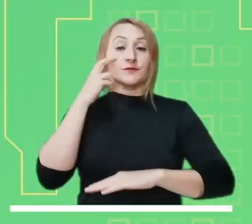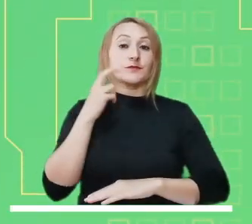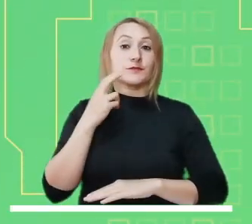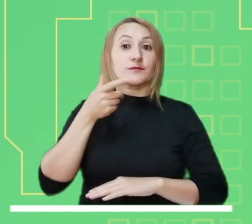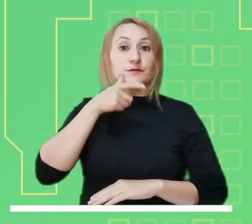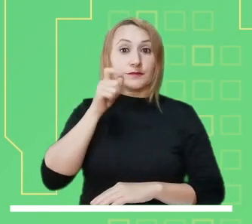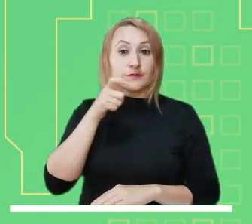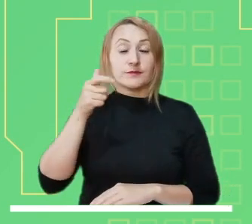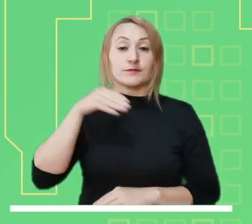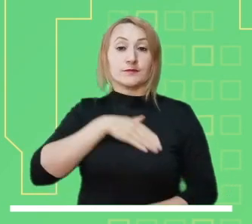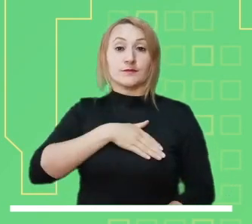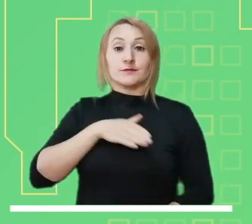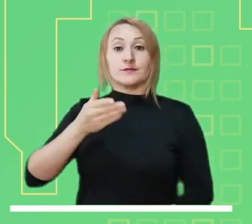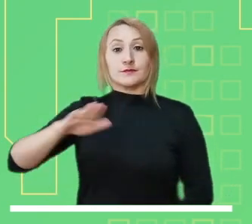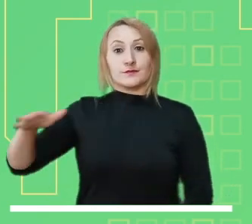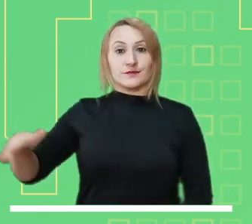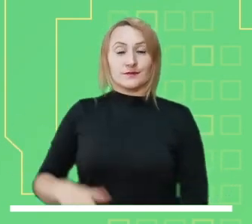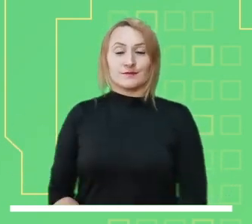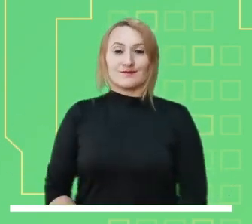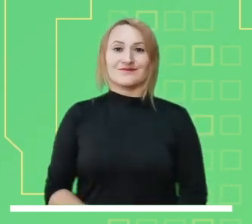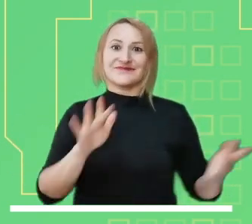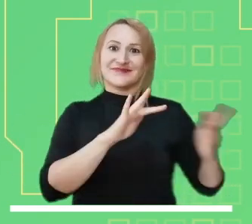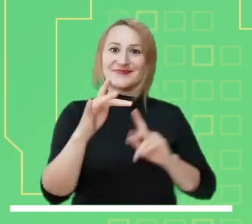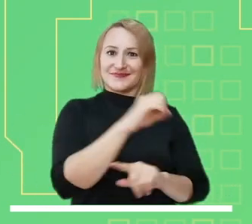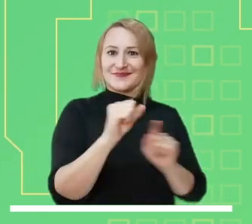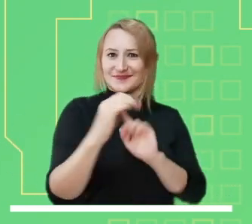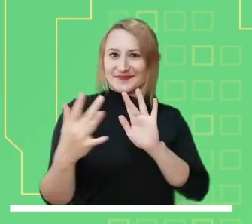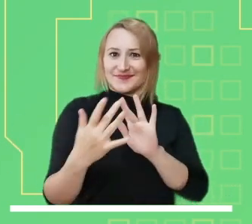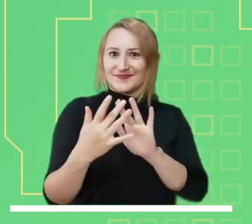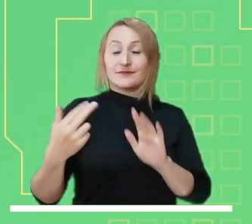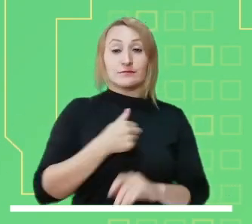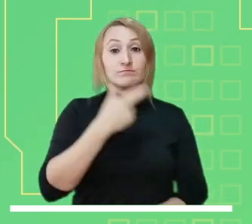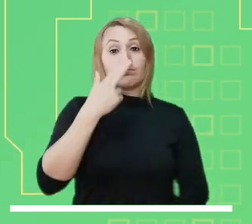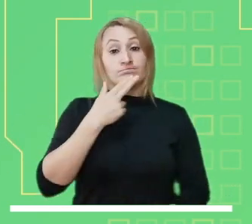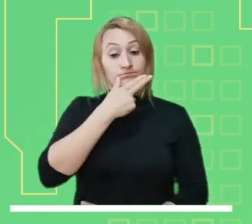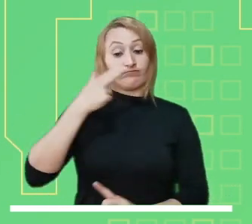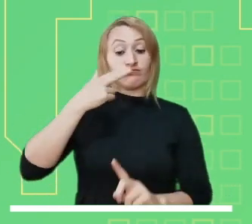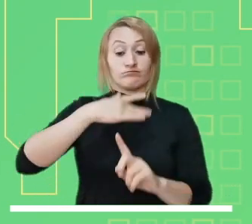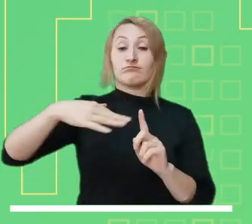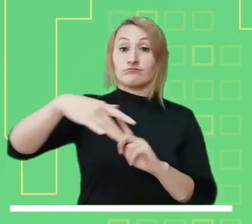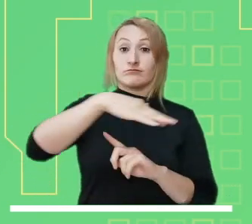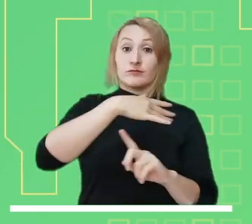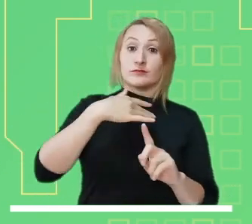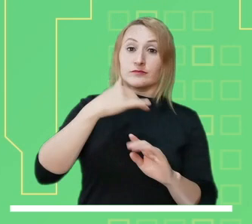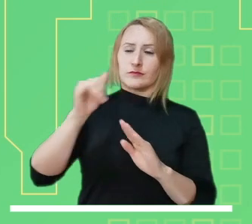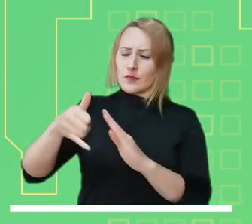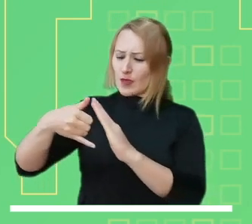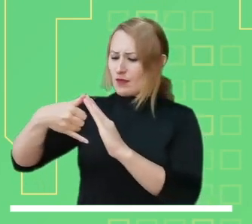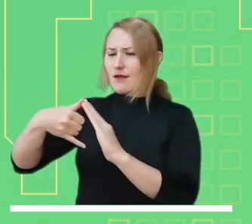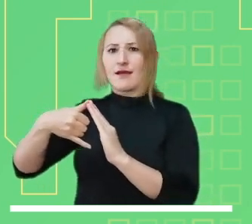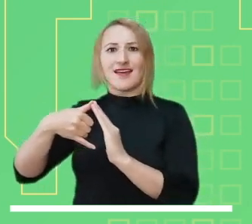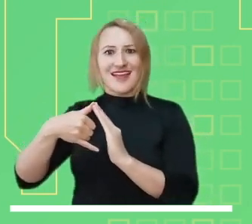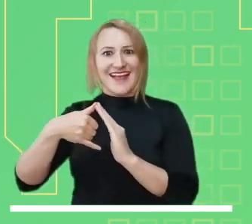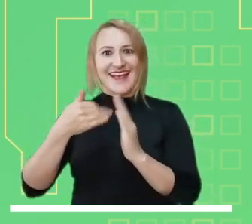Alerta roja por probabilidad de deslizamientos en Tolima, Santander, Nariño, Meta, Chocó, Caldas, Bolívar y